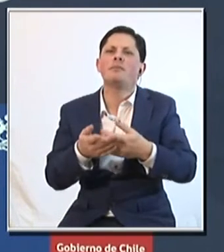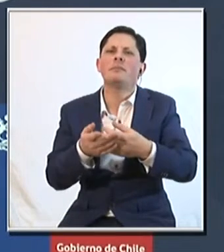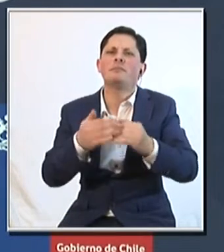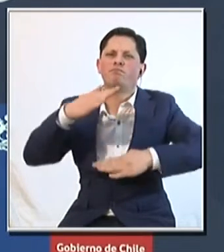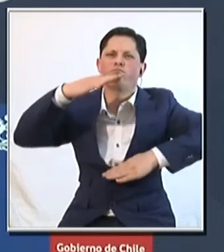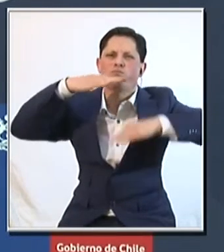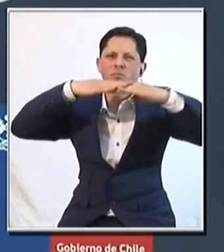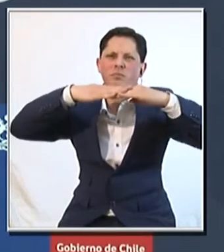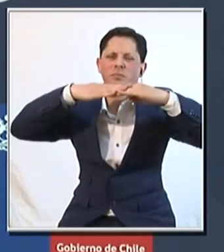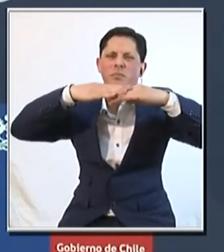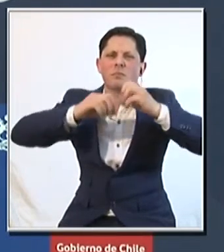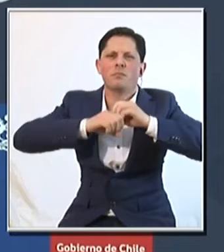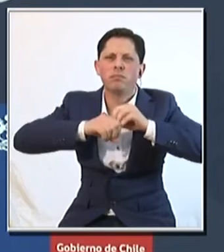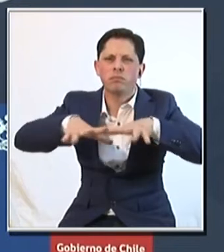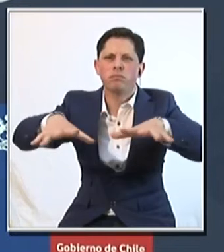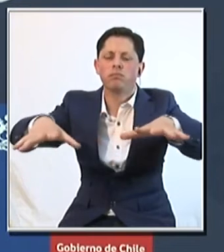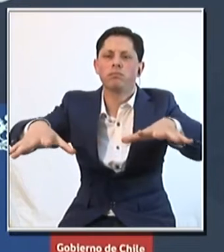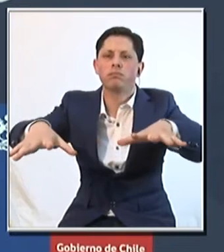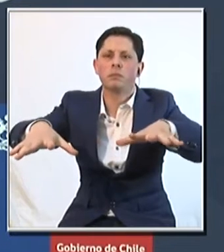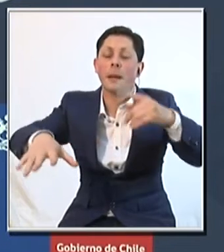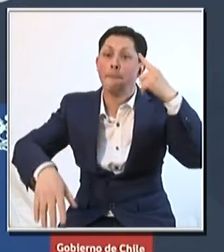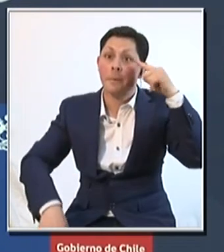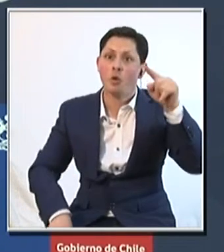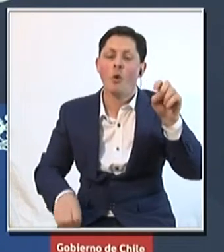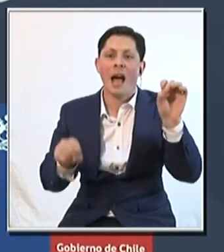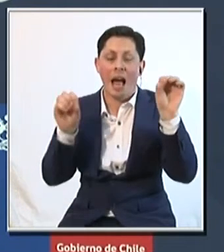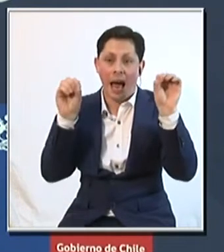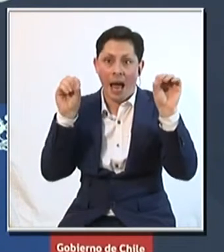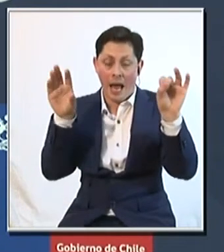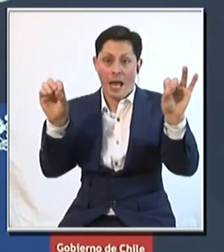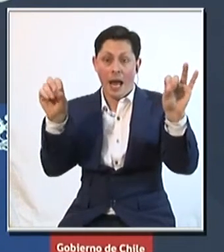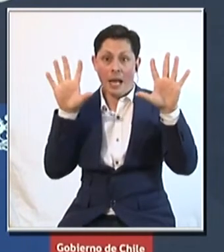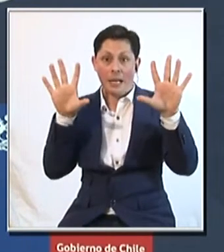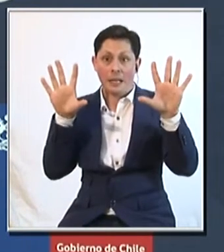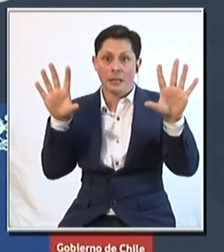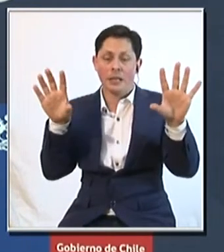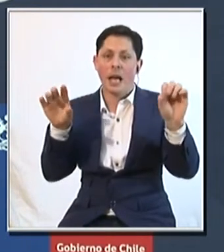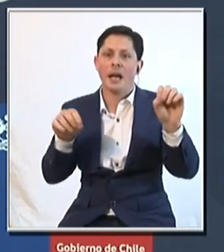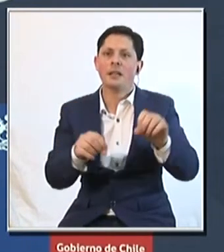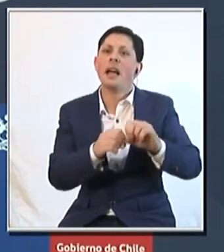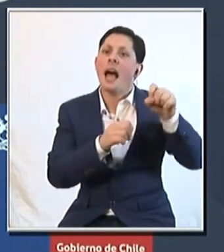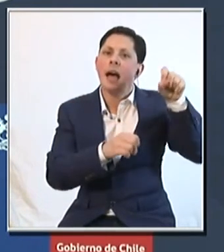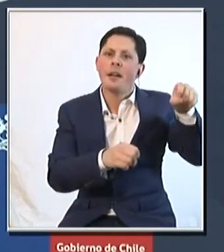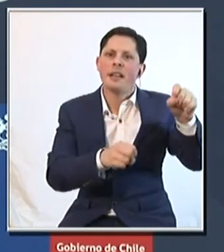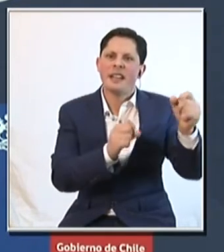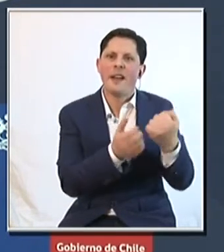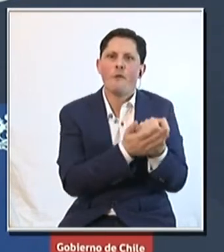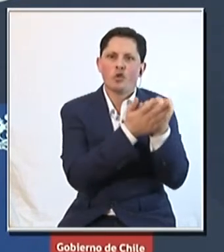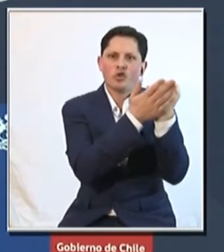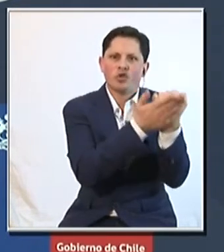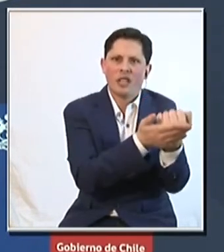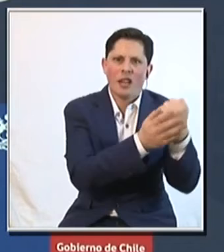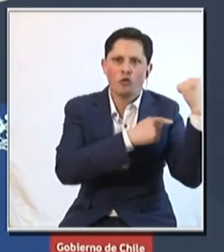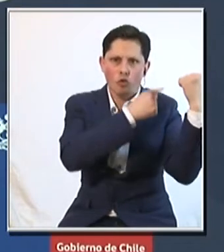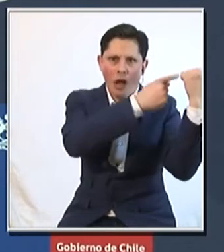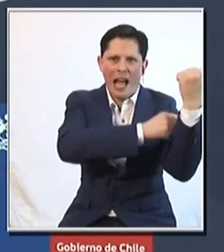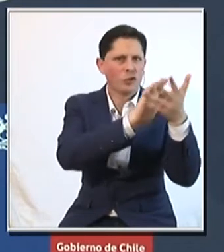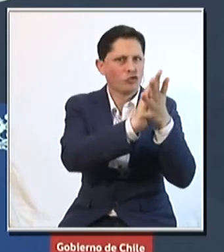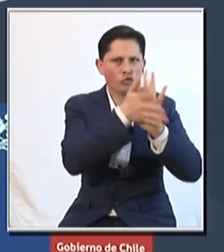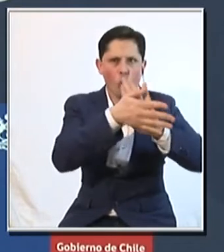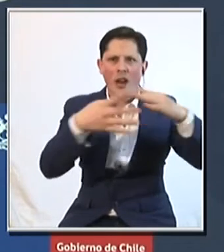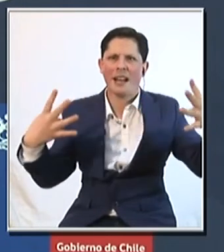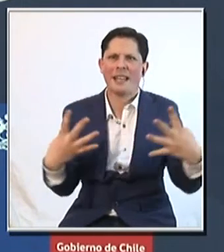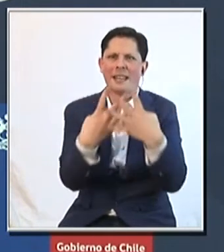pic epidémico, debemos mantenernos en alerta, reforzando a toda la red de recursos para que